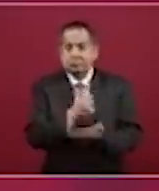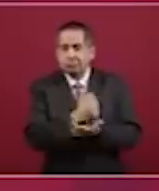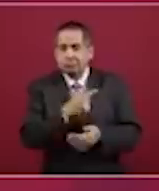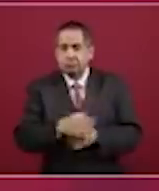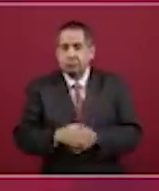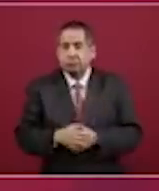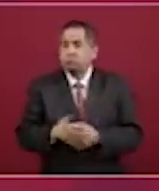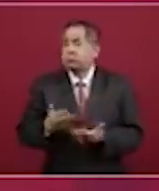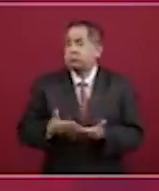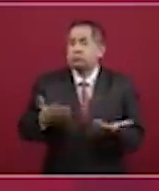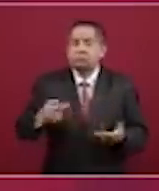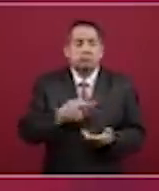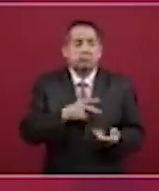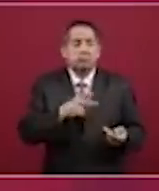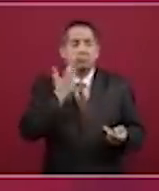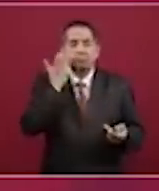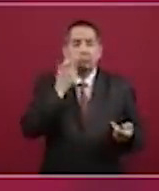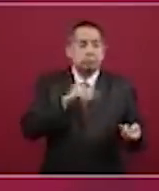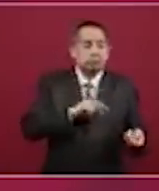Y ahora